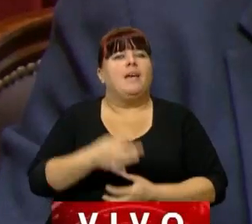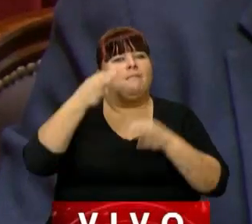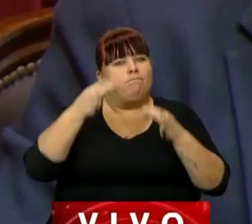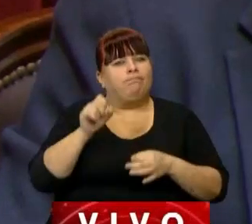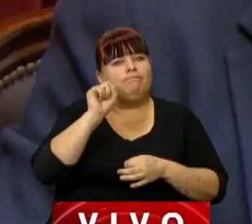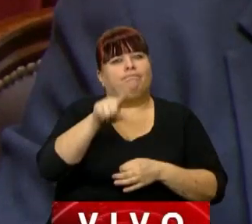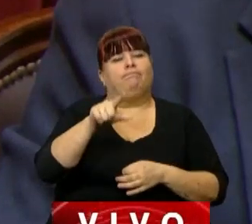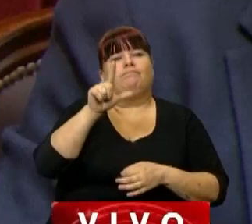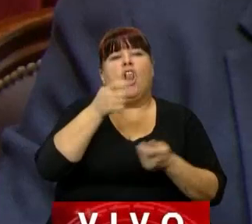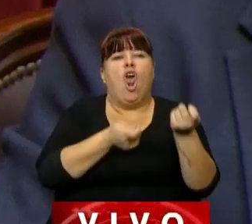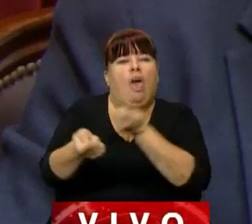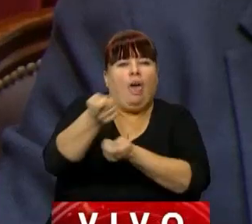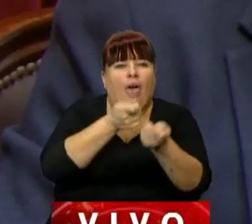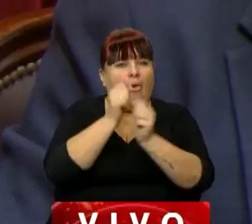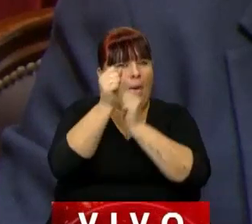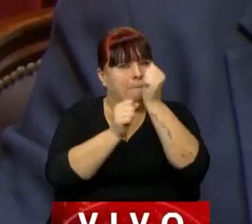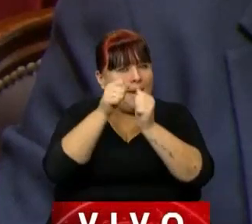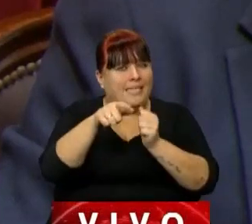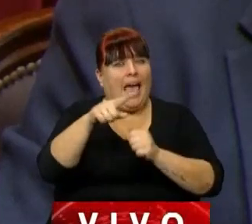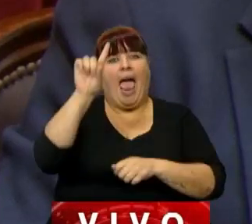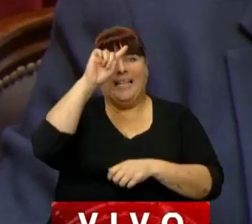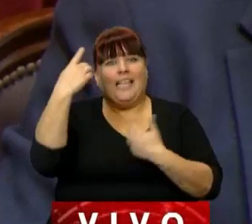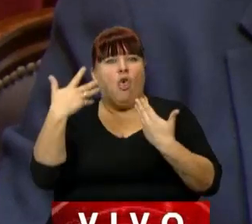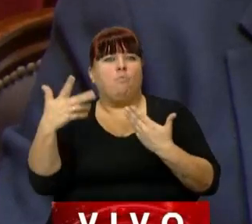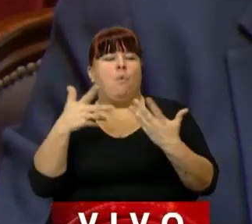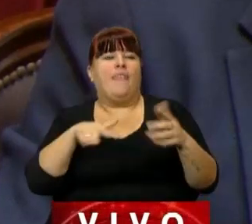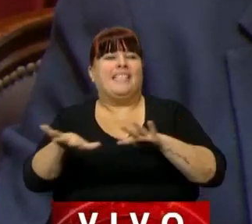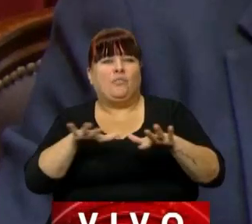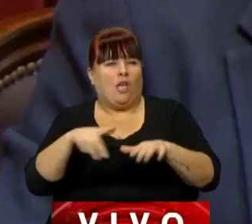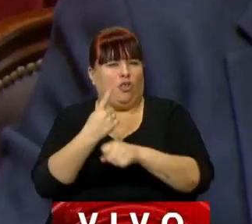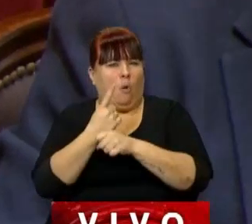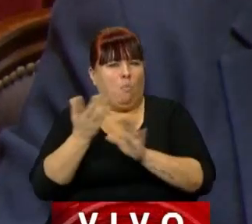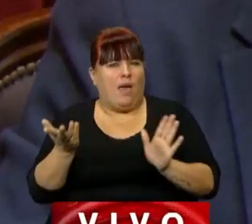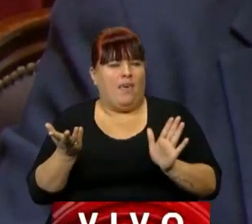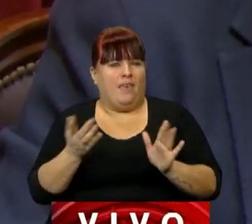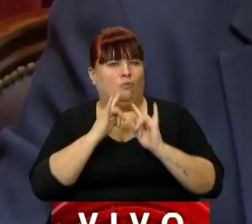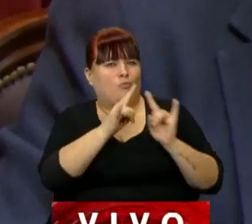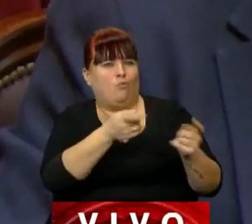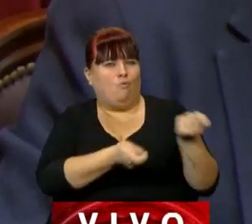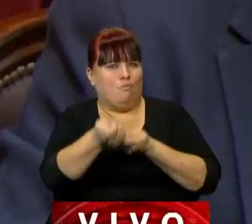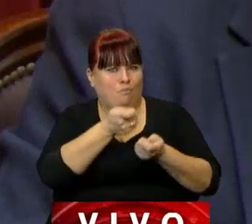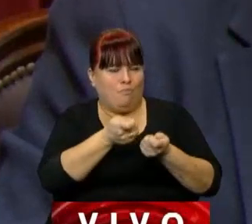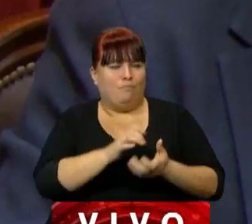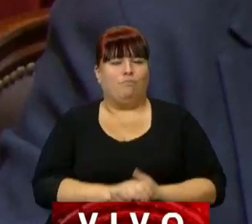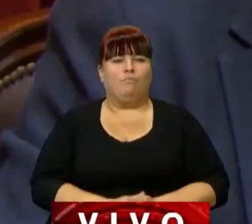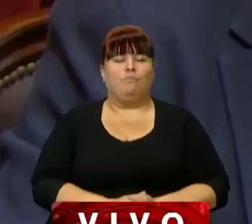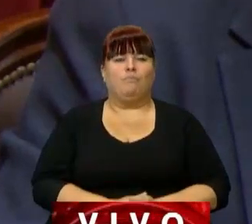corresponde a los lobbies que el Estado argentino no puede permitir en la situación en que estamos. Vemos